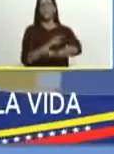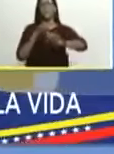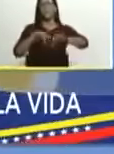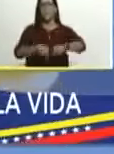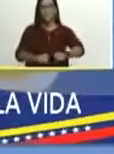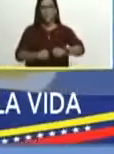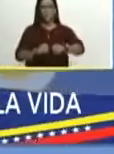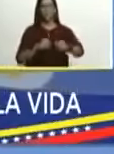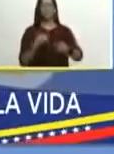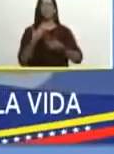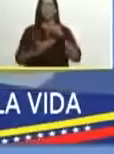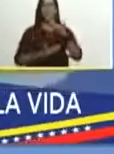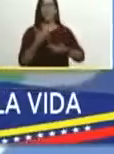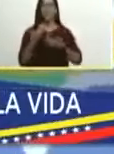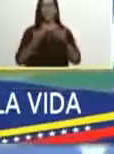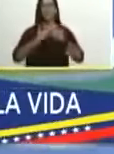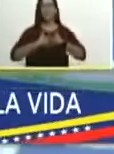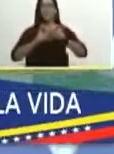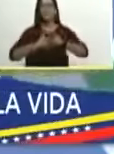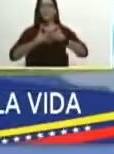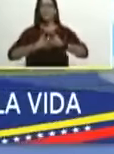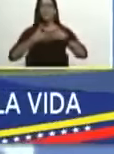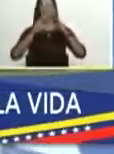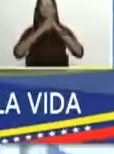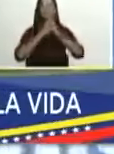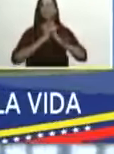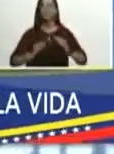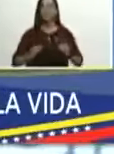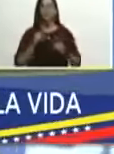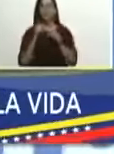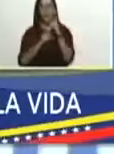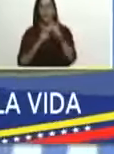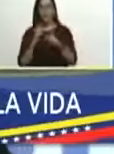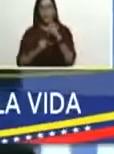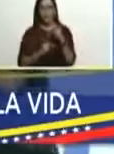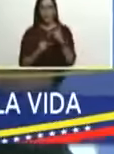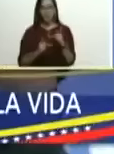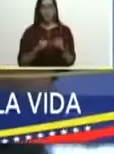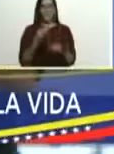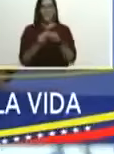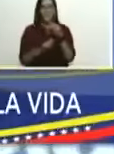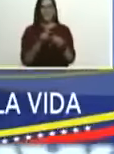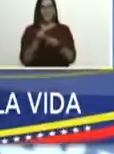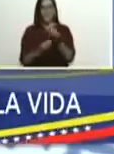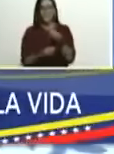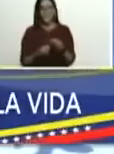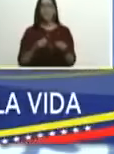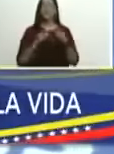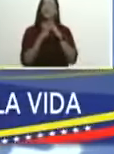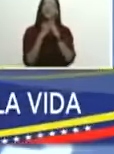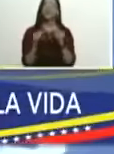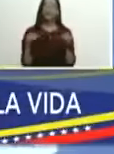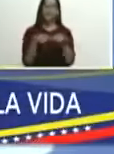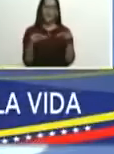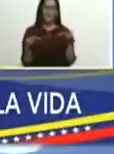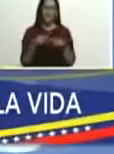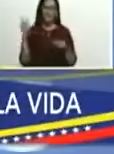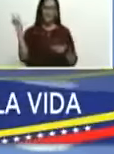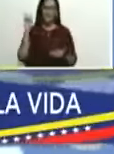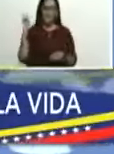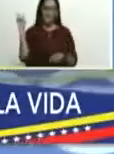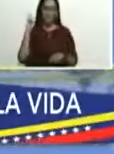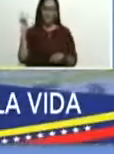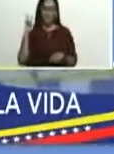de industrialización de todos los productos que producimos en todas partes de